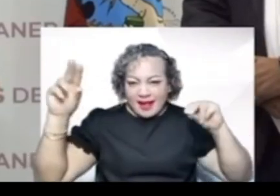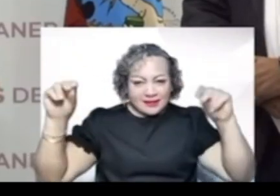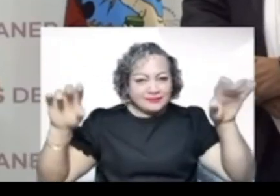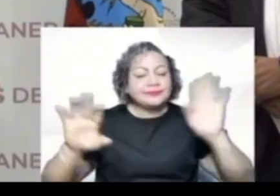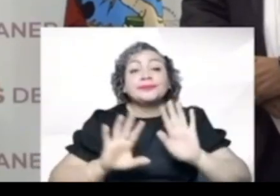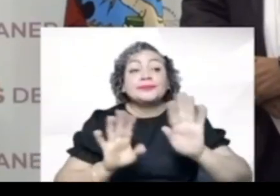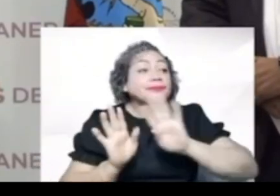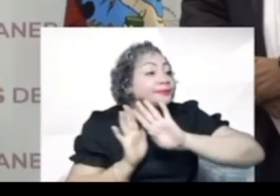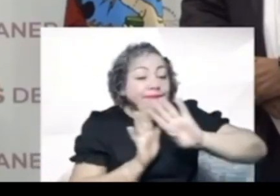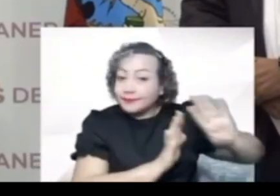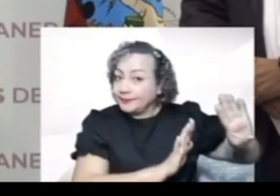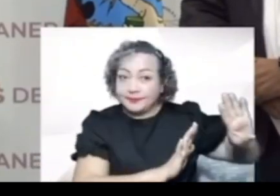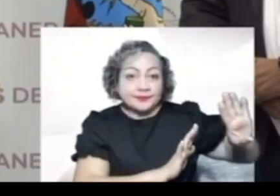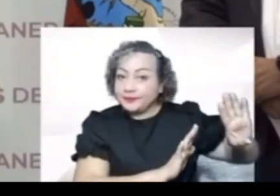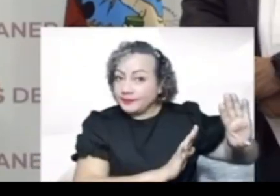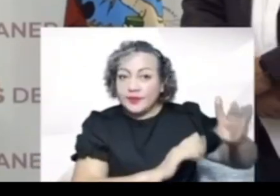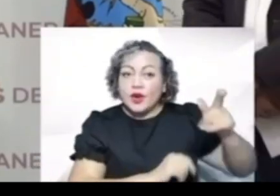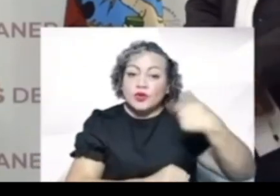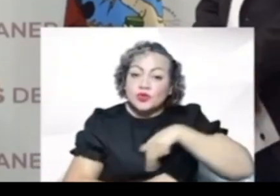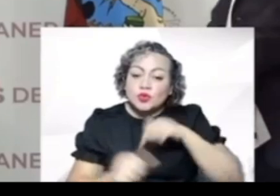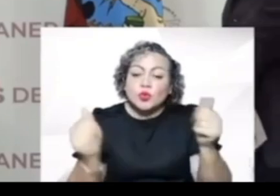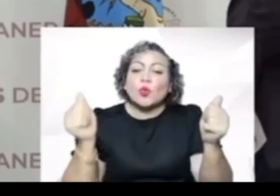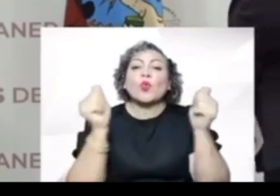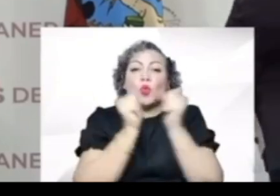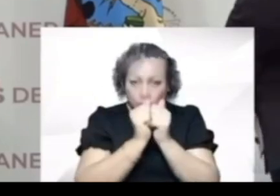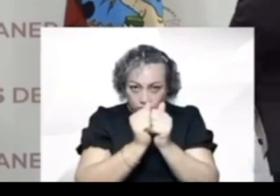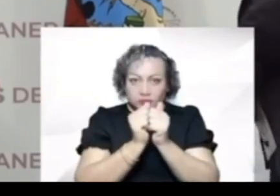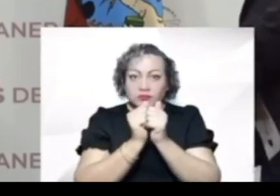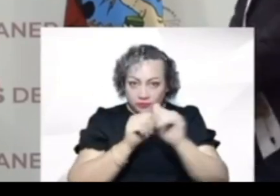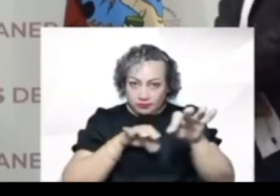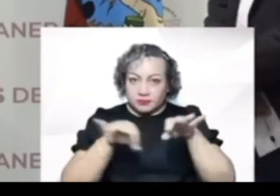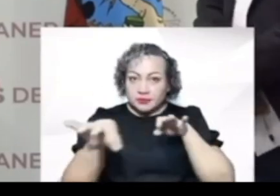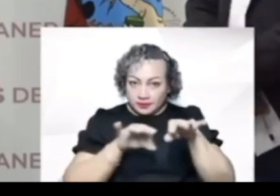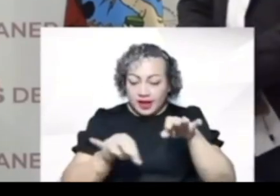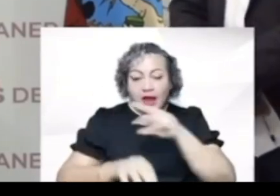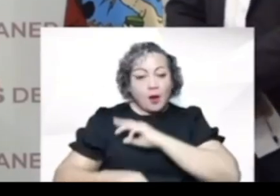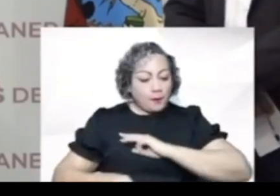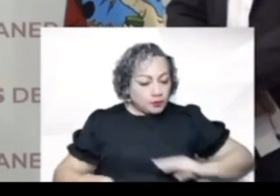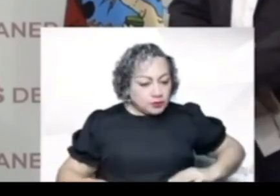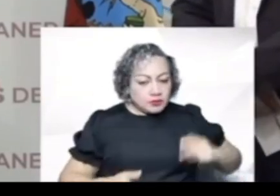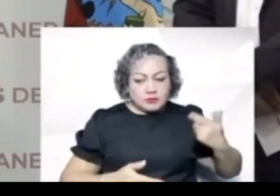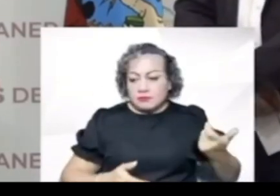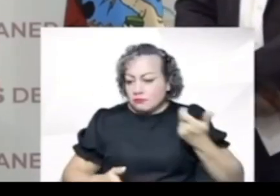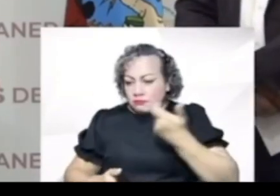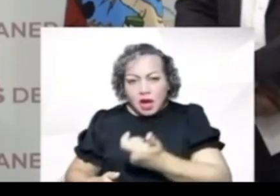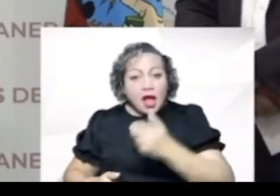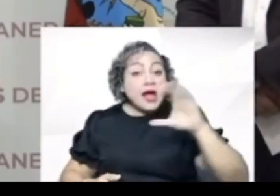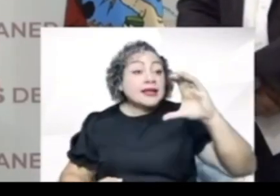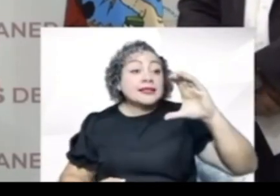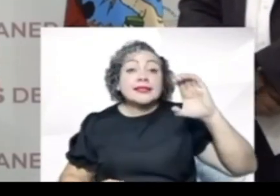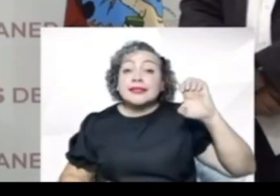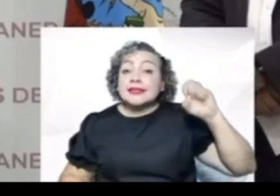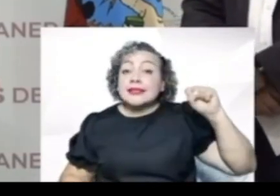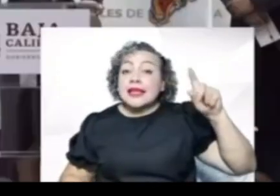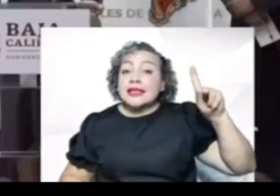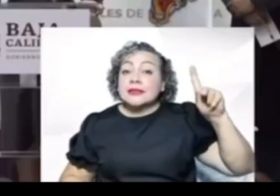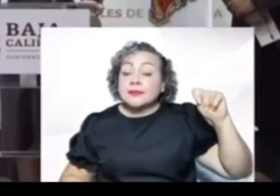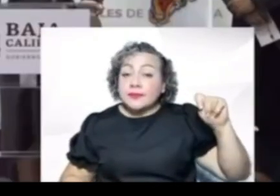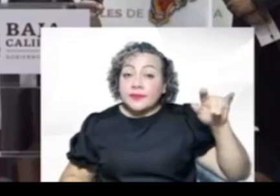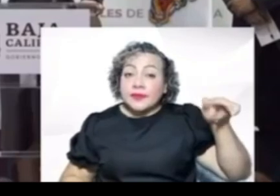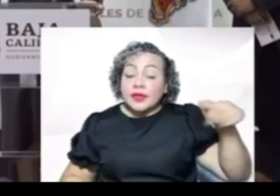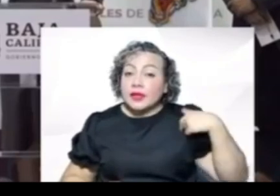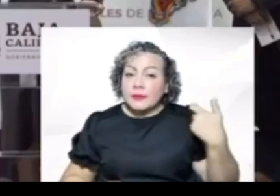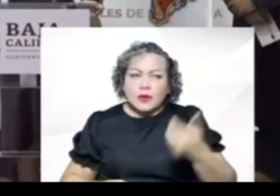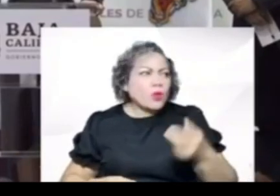cómo vamos juntos a los municipios que paguen. La CES va a pagar, ¿cuándo? Marco nos dijo